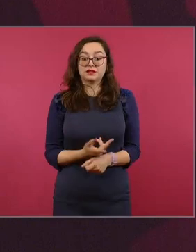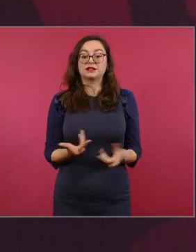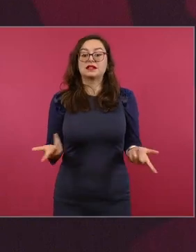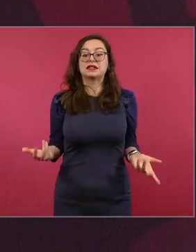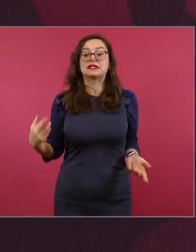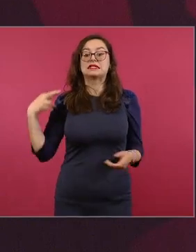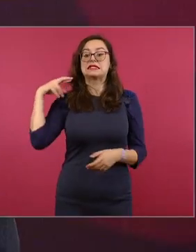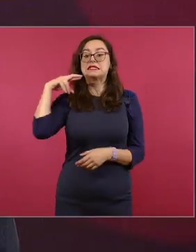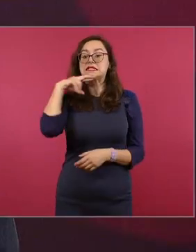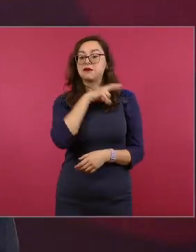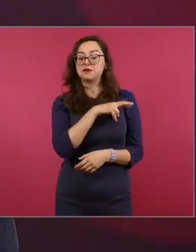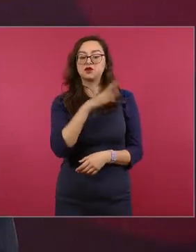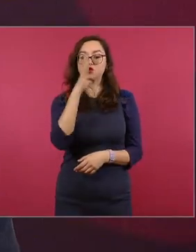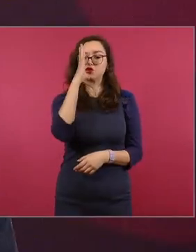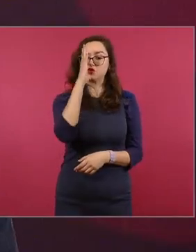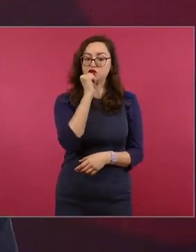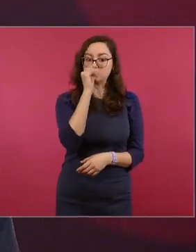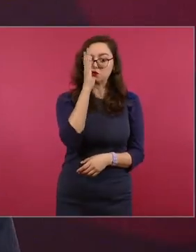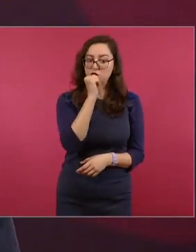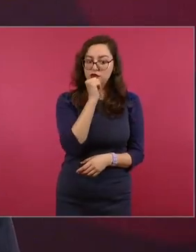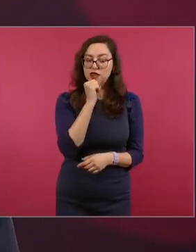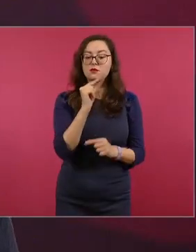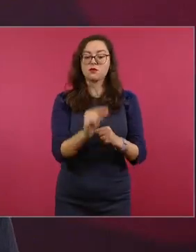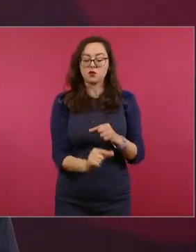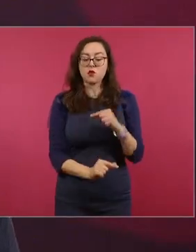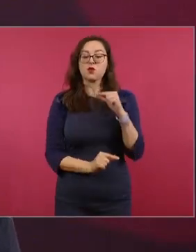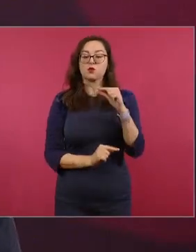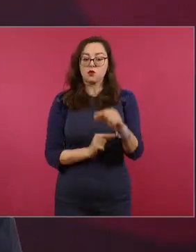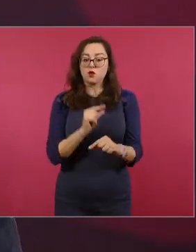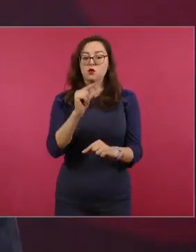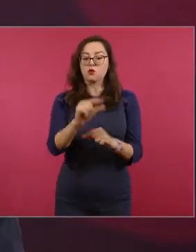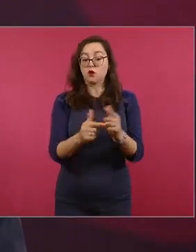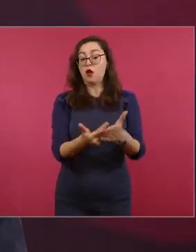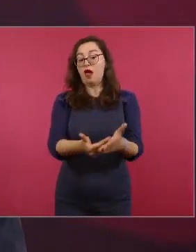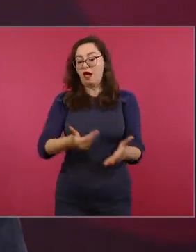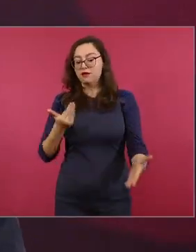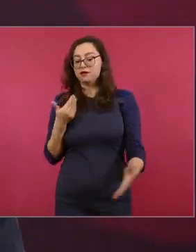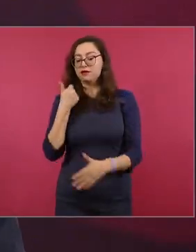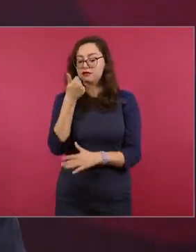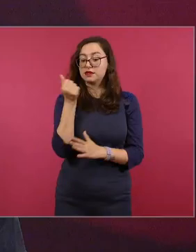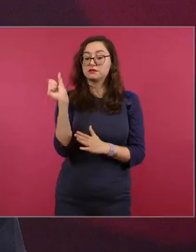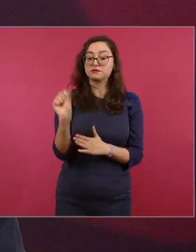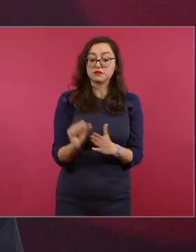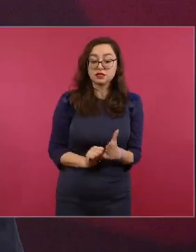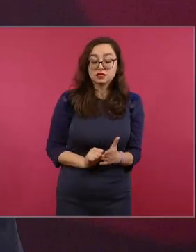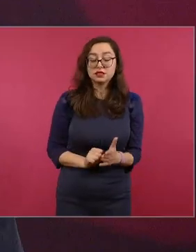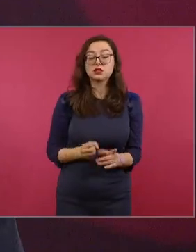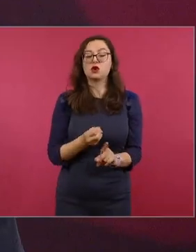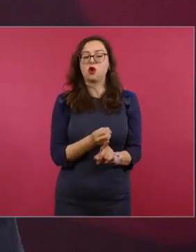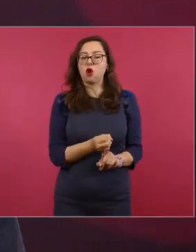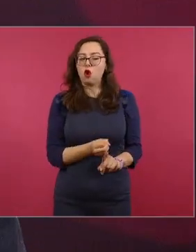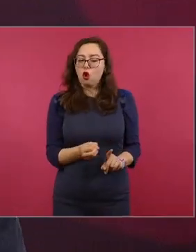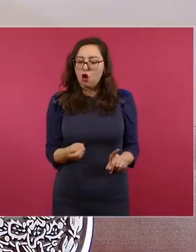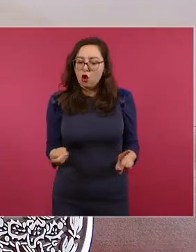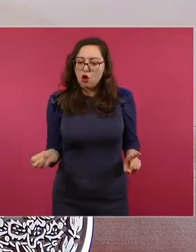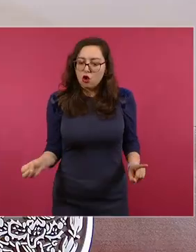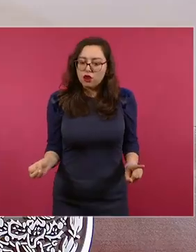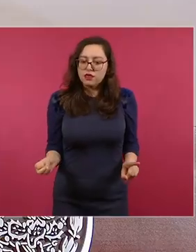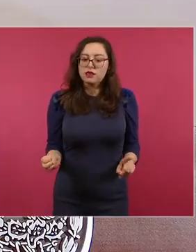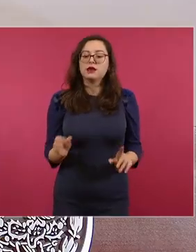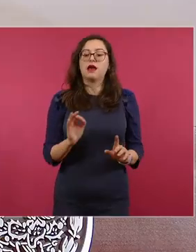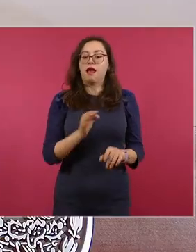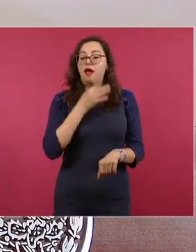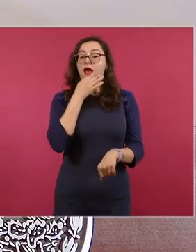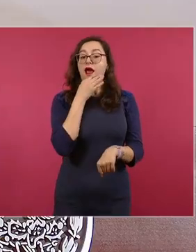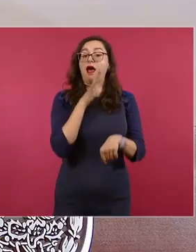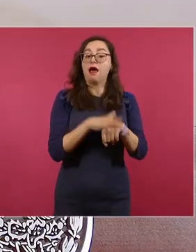y iba a complicar mucho, pero lo dijimos 6 meses antes, y cada mes le estuvimos diciendo: a partir de